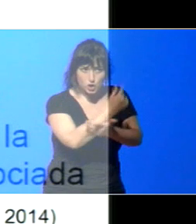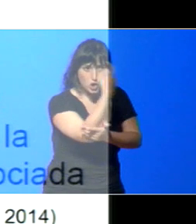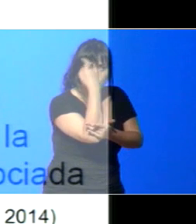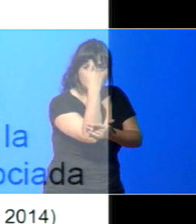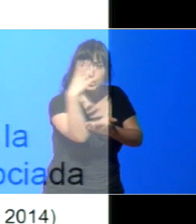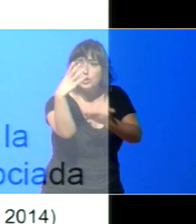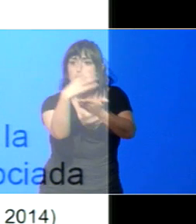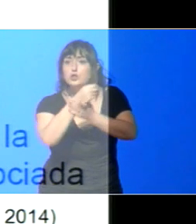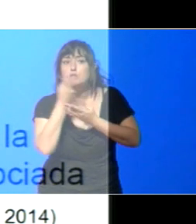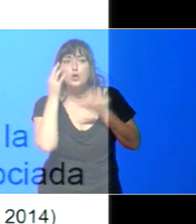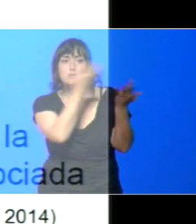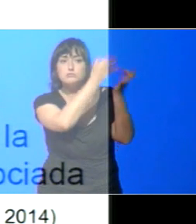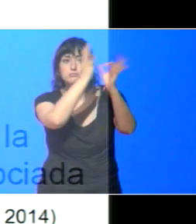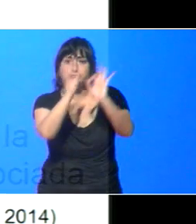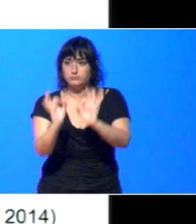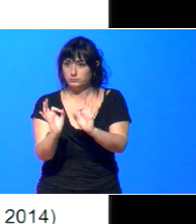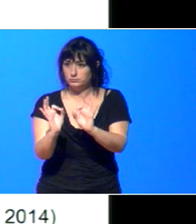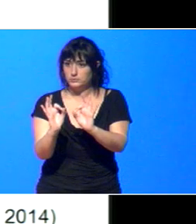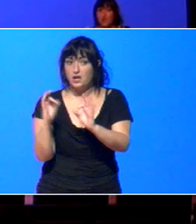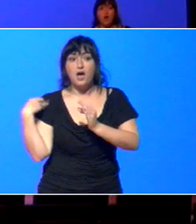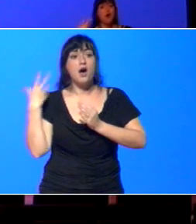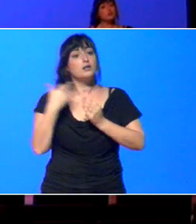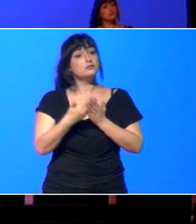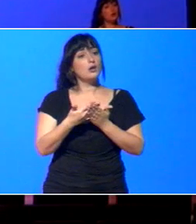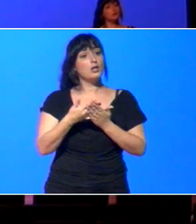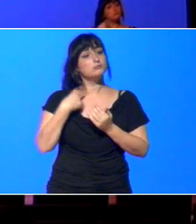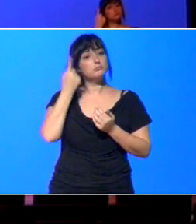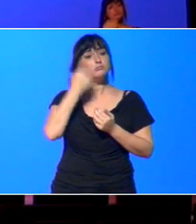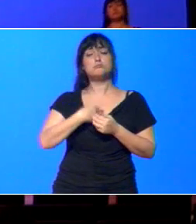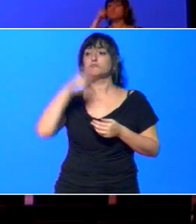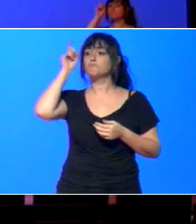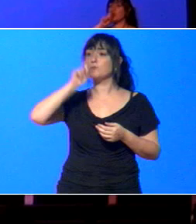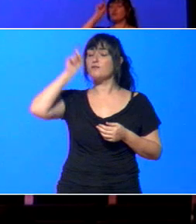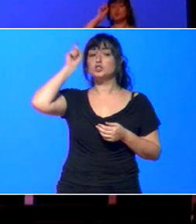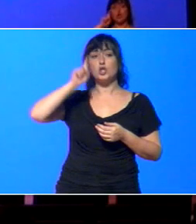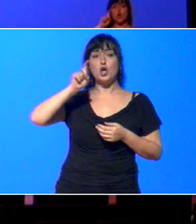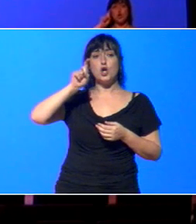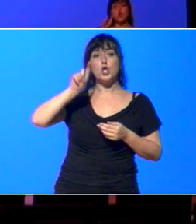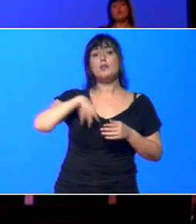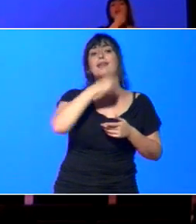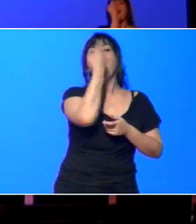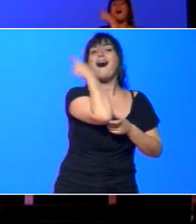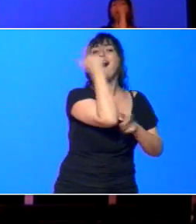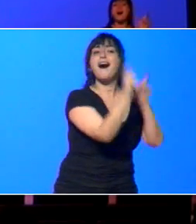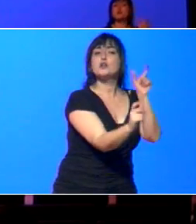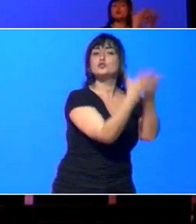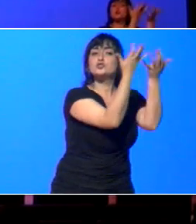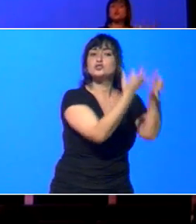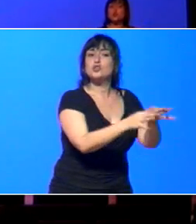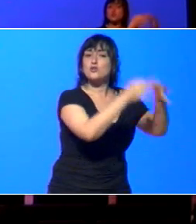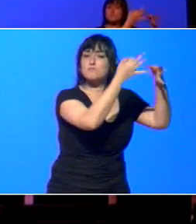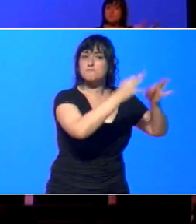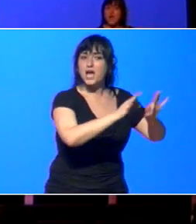como han sido en buena medida hasta la fecha, convencidos de que son profesores de los alumnos normales, que luego ya aparecerán